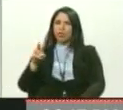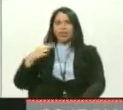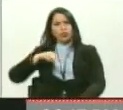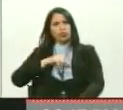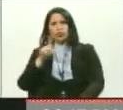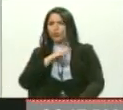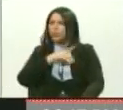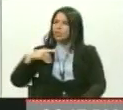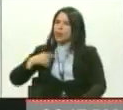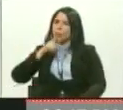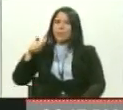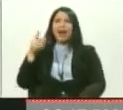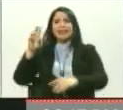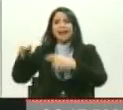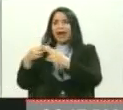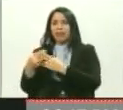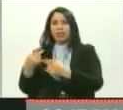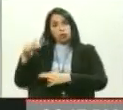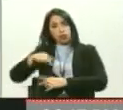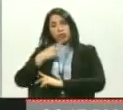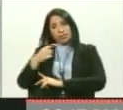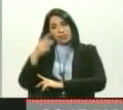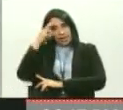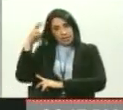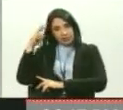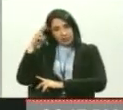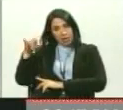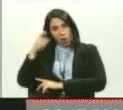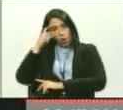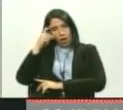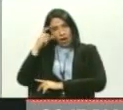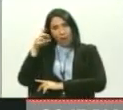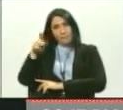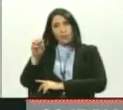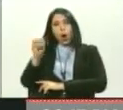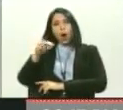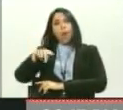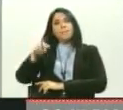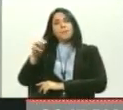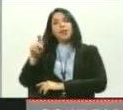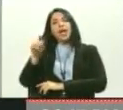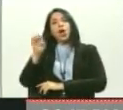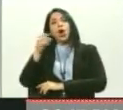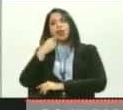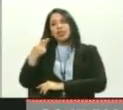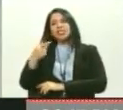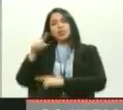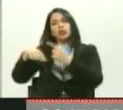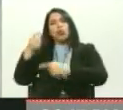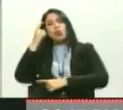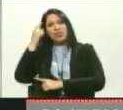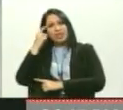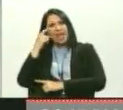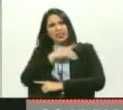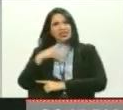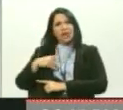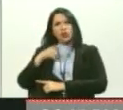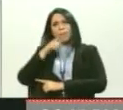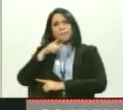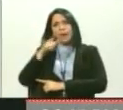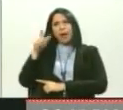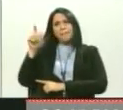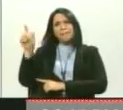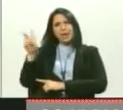nadie. Yo le decía hoy al canciller, Pompeo todos los días declara de Venezuela, deseándole mal a Venezuela,